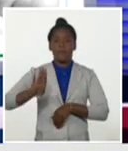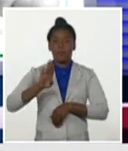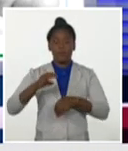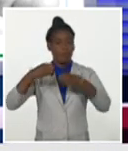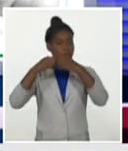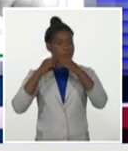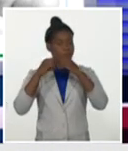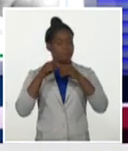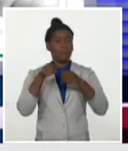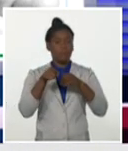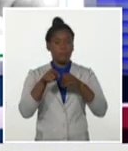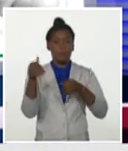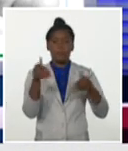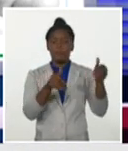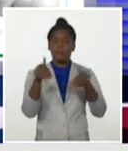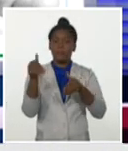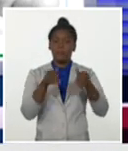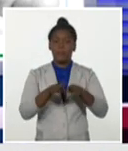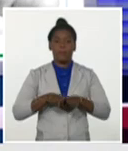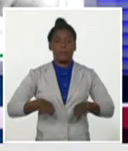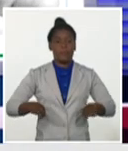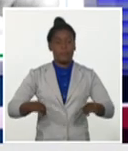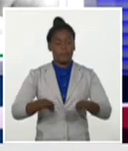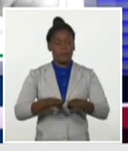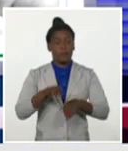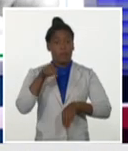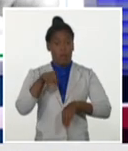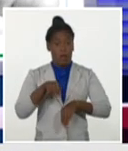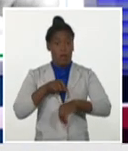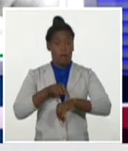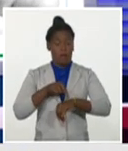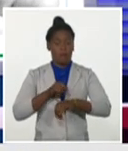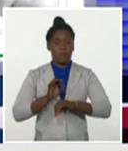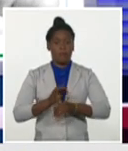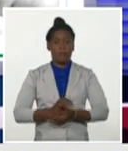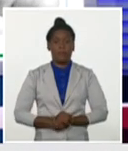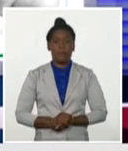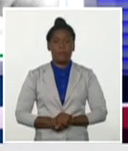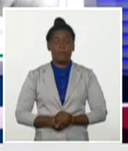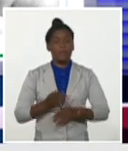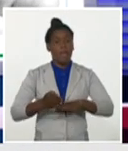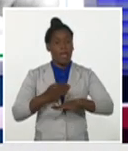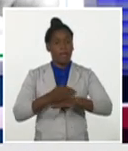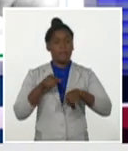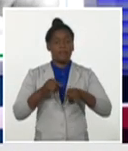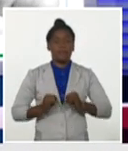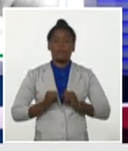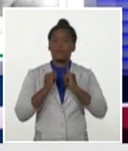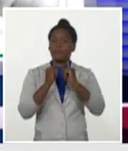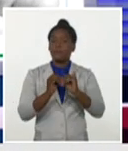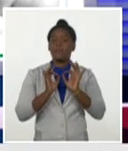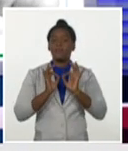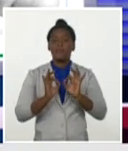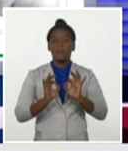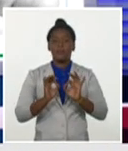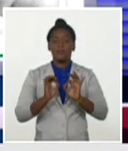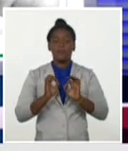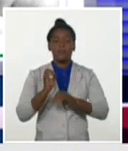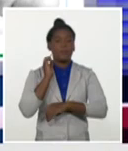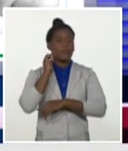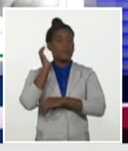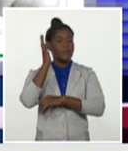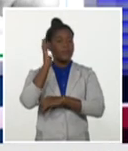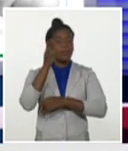Jacobo. Esto será en el espacio televisivo de la Mesa Redonda, pero aquí usted tendrá siempre el parte matutino del Ministerio de